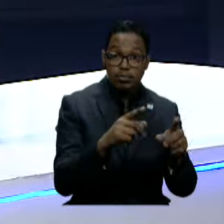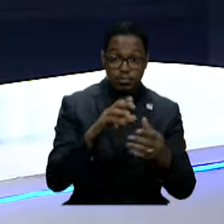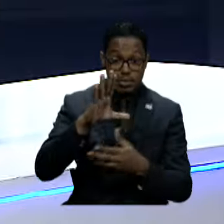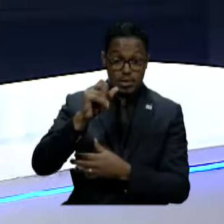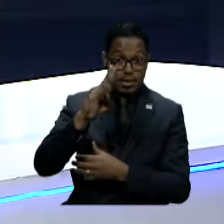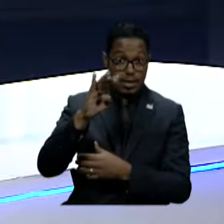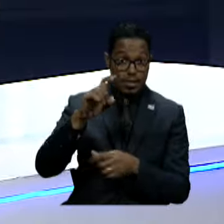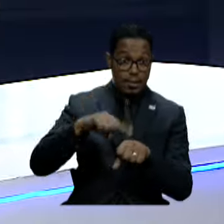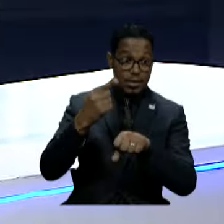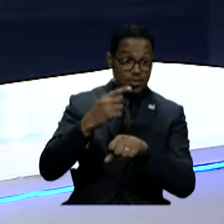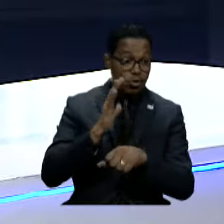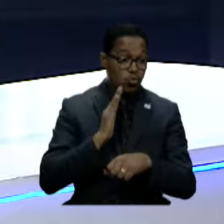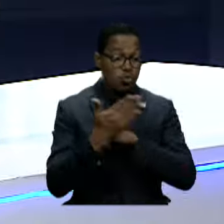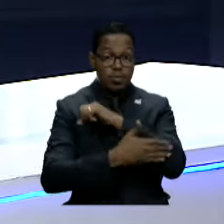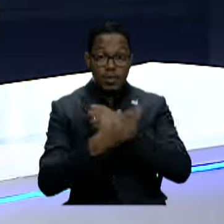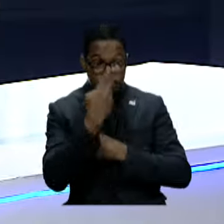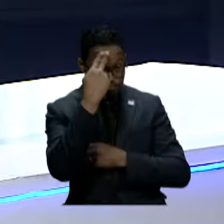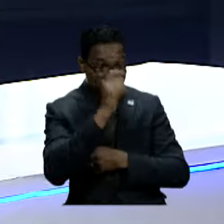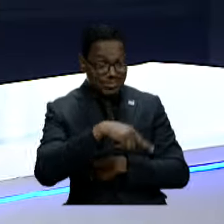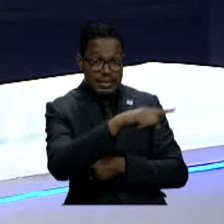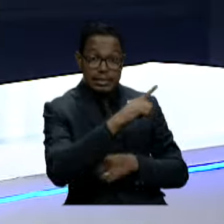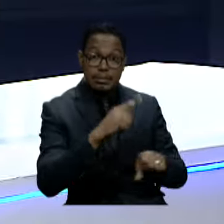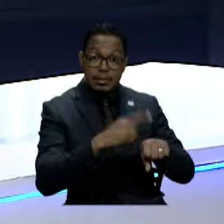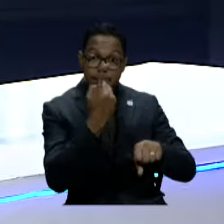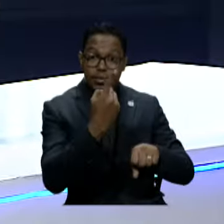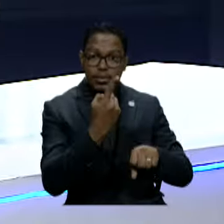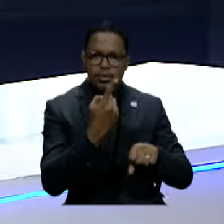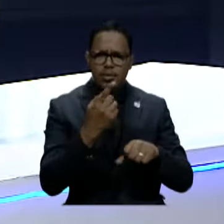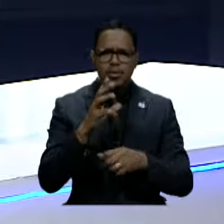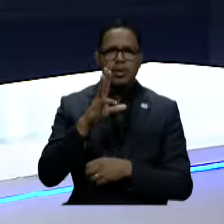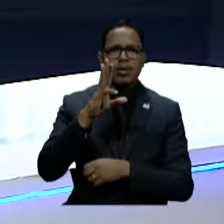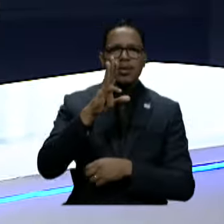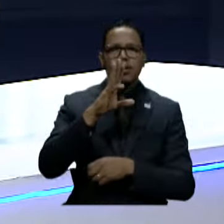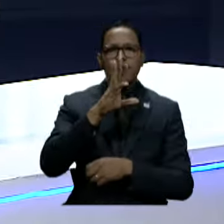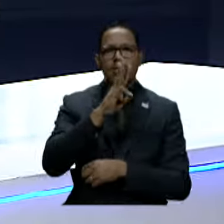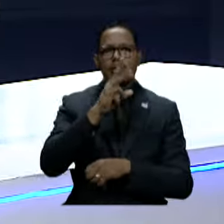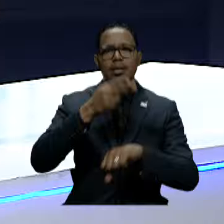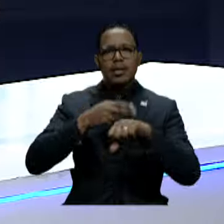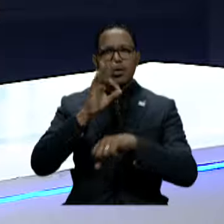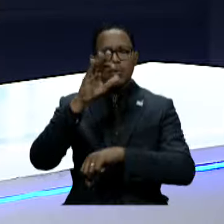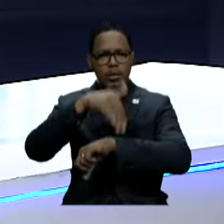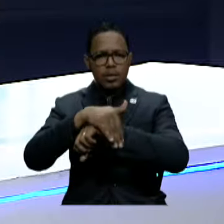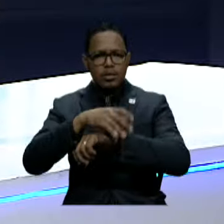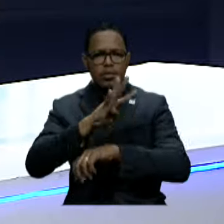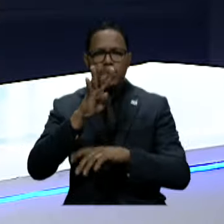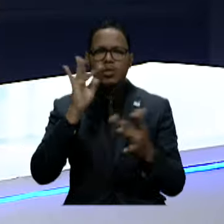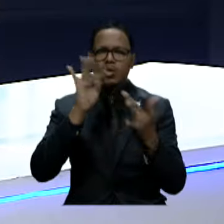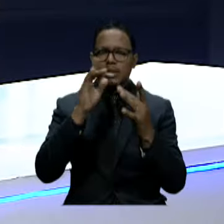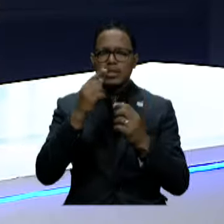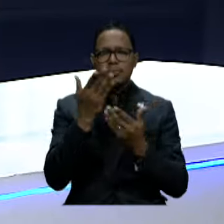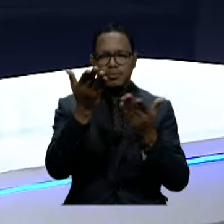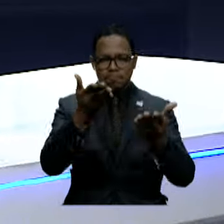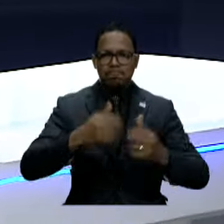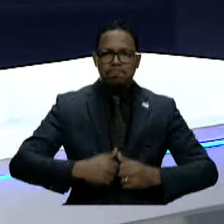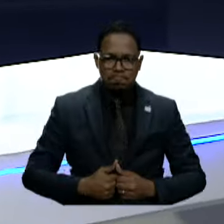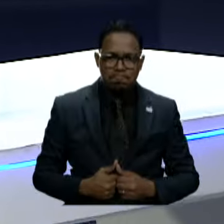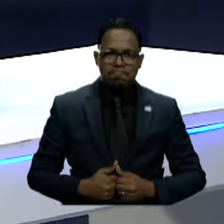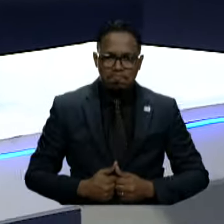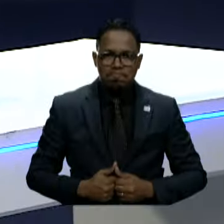supuesto, y nuestro país vecino por demás, en Central Noticias, 6 de la tarde, 9 de la noche. Mantenga la sintonía. El 4 siempre conectado.